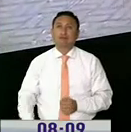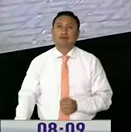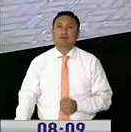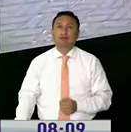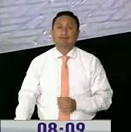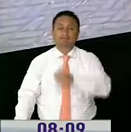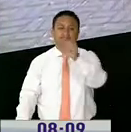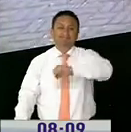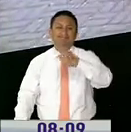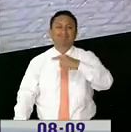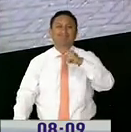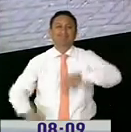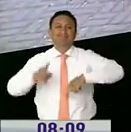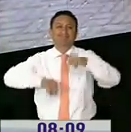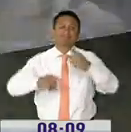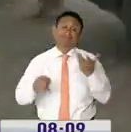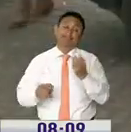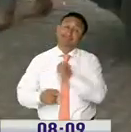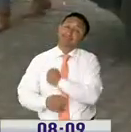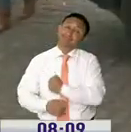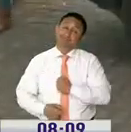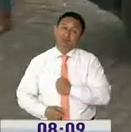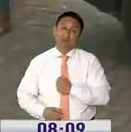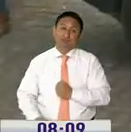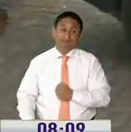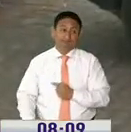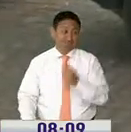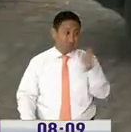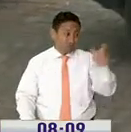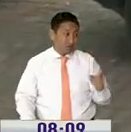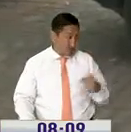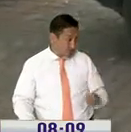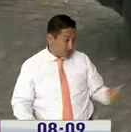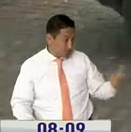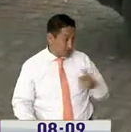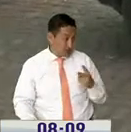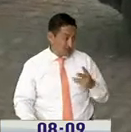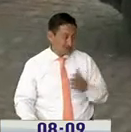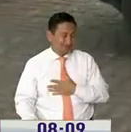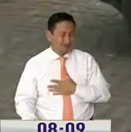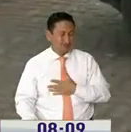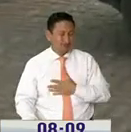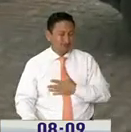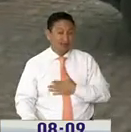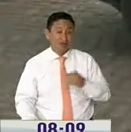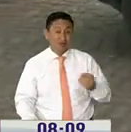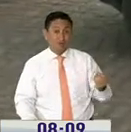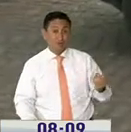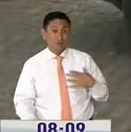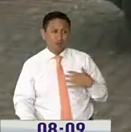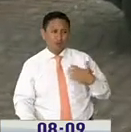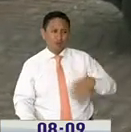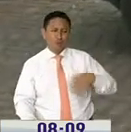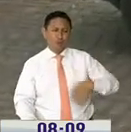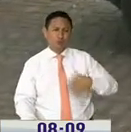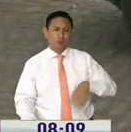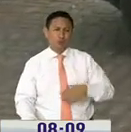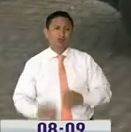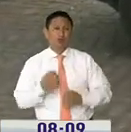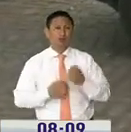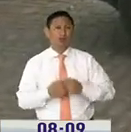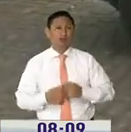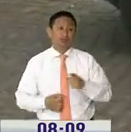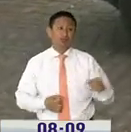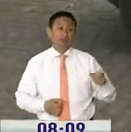Así es, Roberto, amigos, es lamentable y penoso ver la realidad de muchos de los comerciantes, según lo que ellos nos habían señalado de la crisis en la que